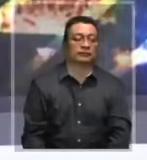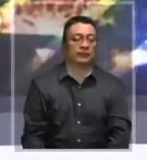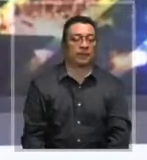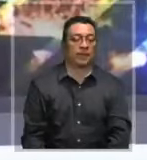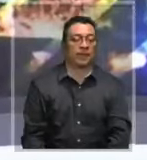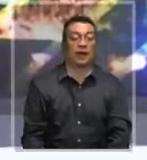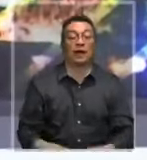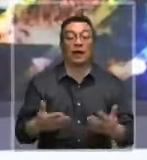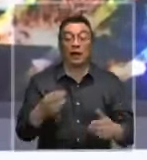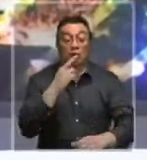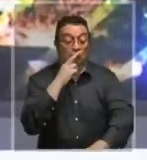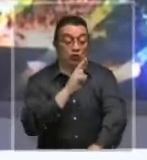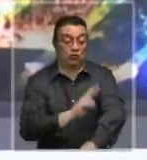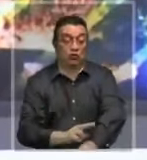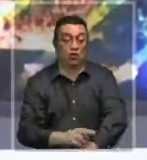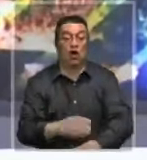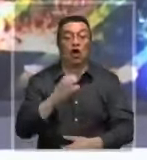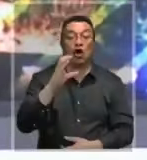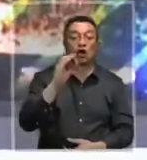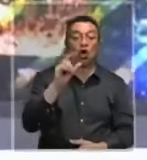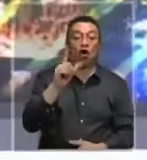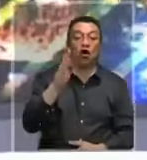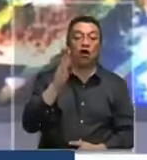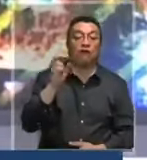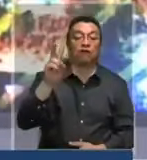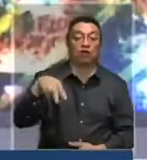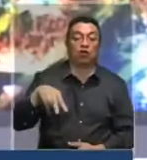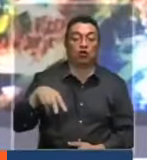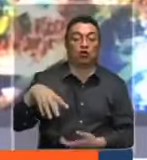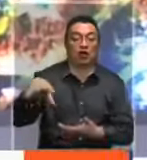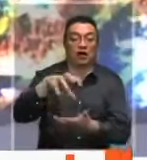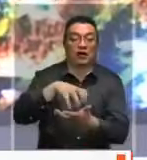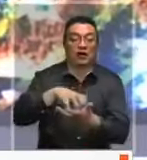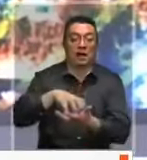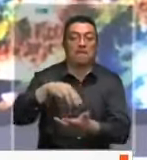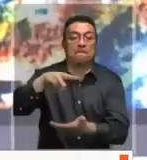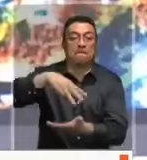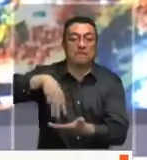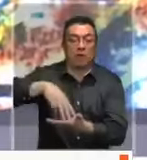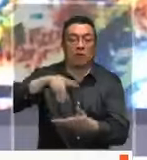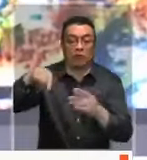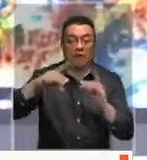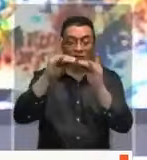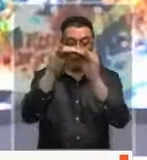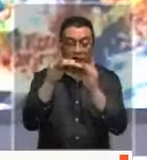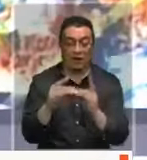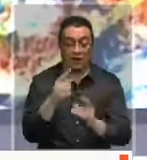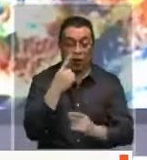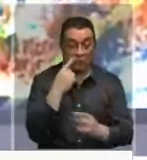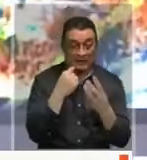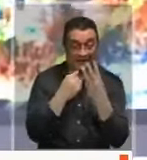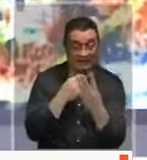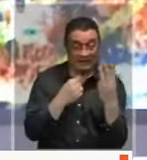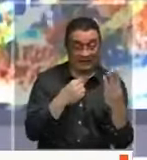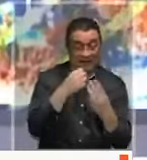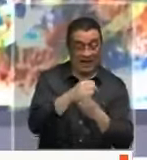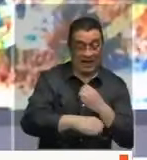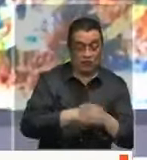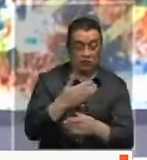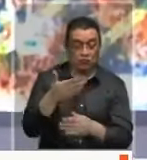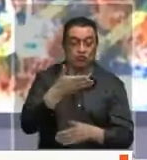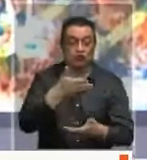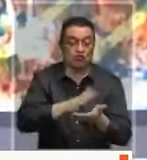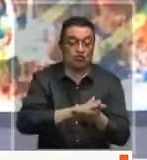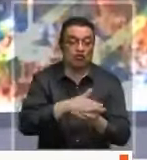Ahora al sur, a la comuna de Colbún, en la región del Maule, porque durante esta tarde se realizaron los funerales de un hombre de 33 años que murió el pasado día